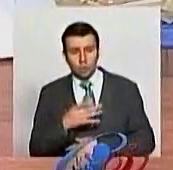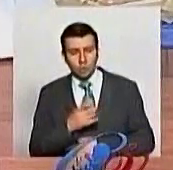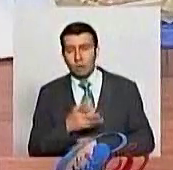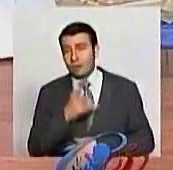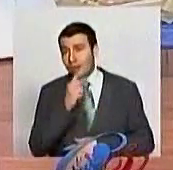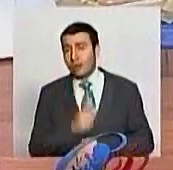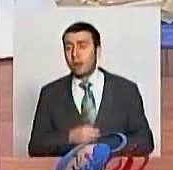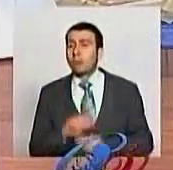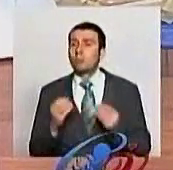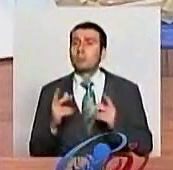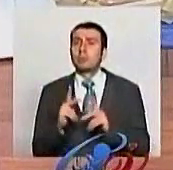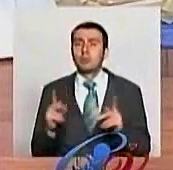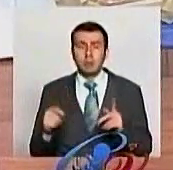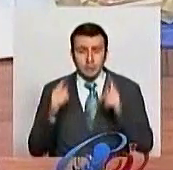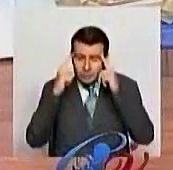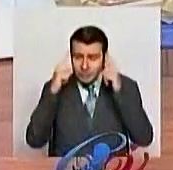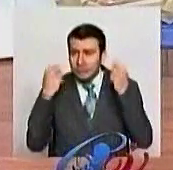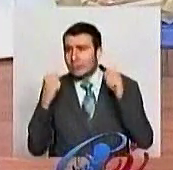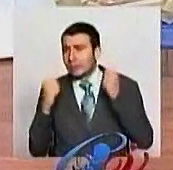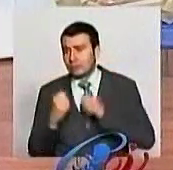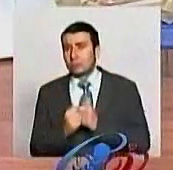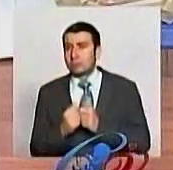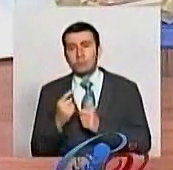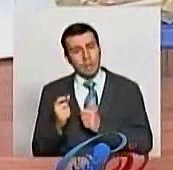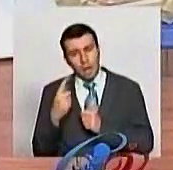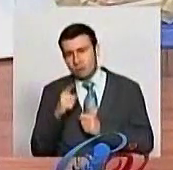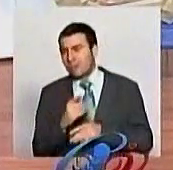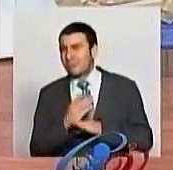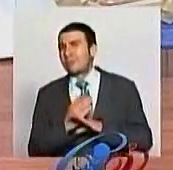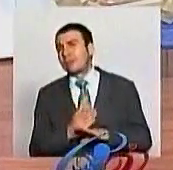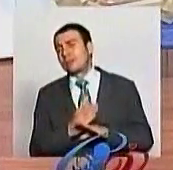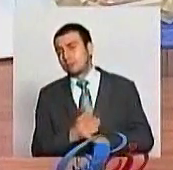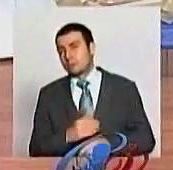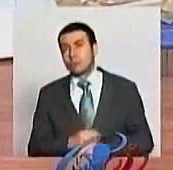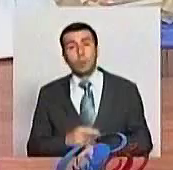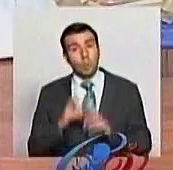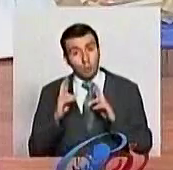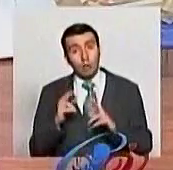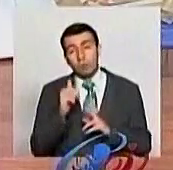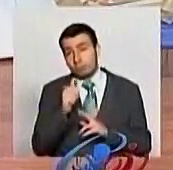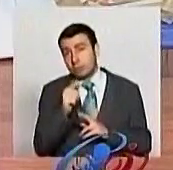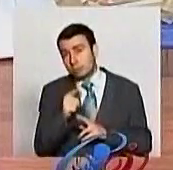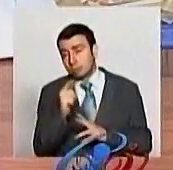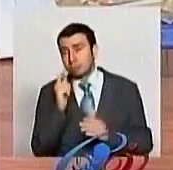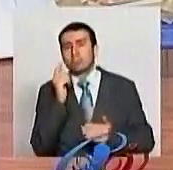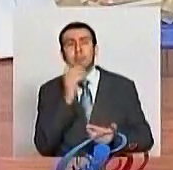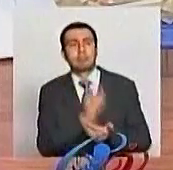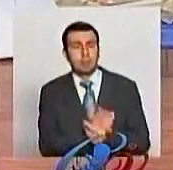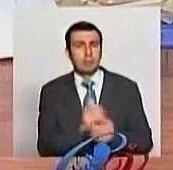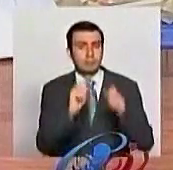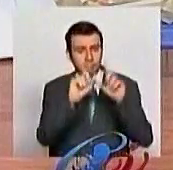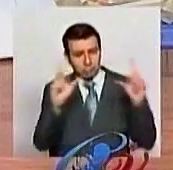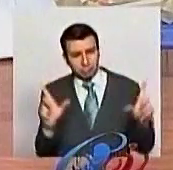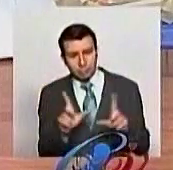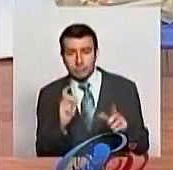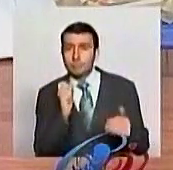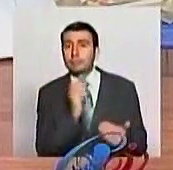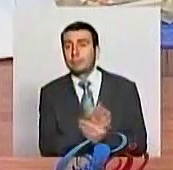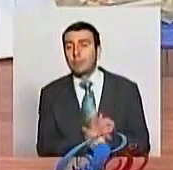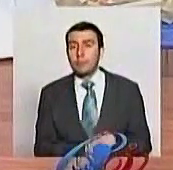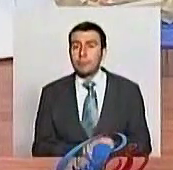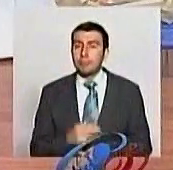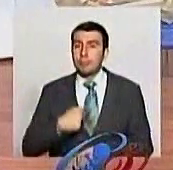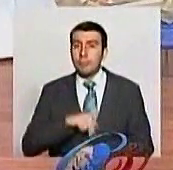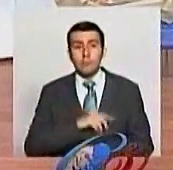personas se preocupan por esto, es preventivo. Ojalá ustedes se hagan estos exámenes, por favor. Nosotros estamos en nuestro